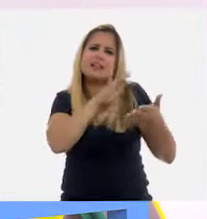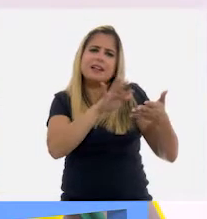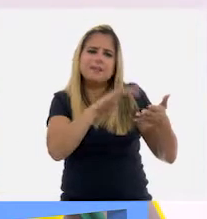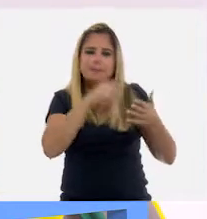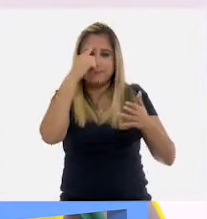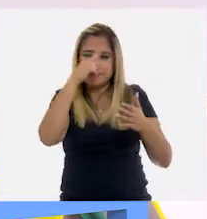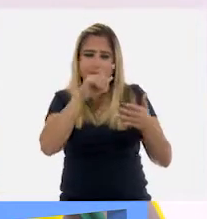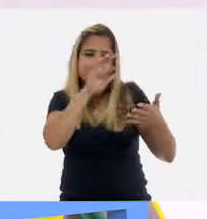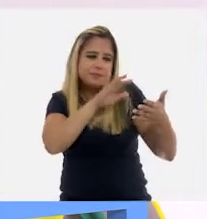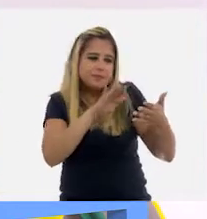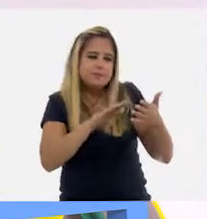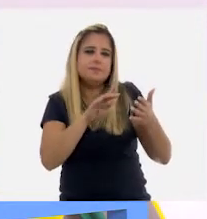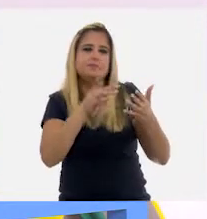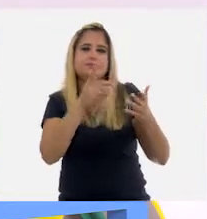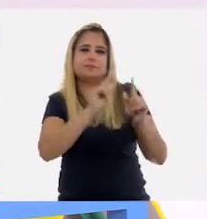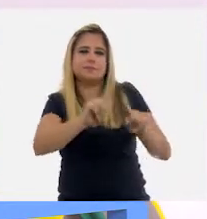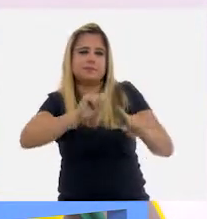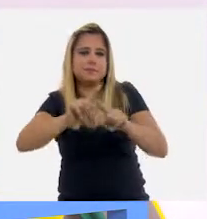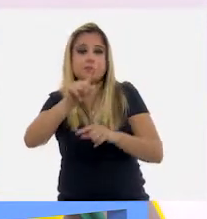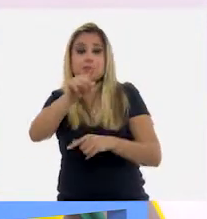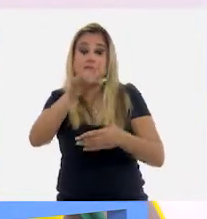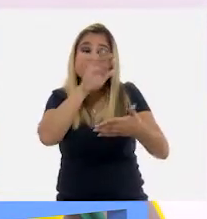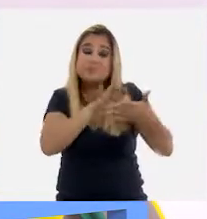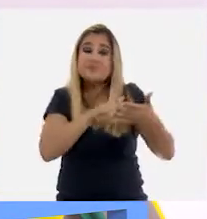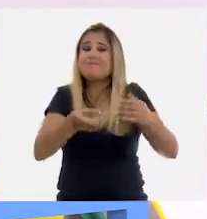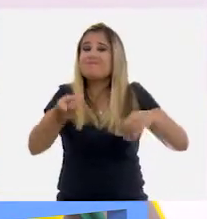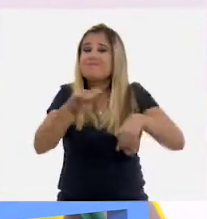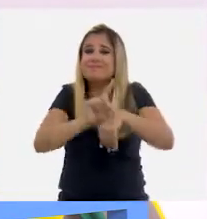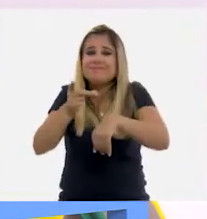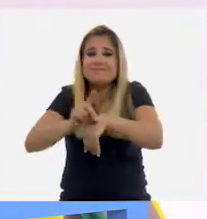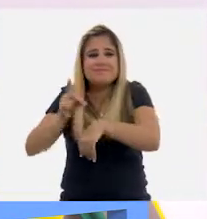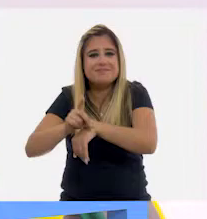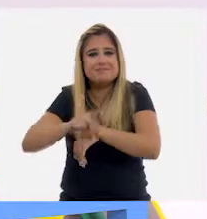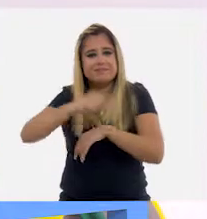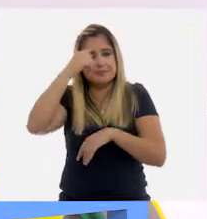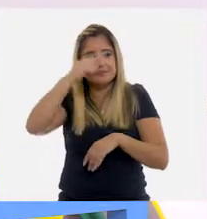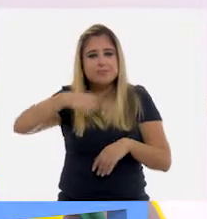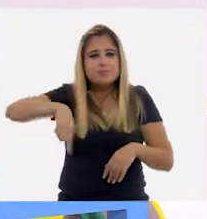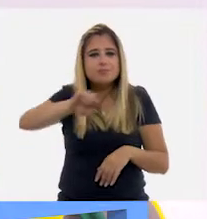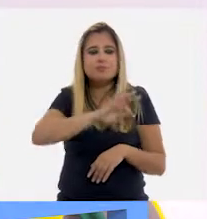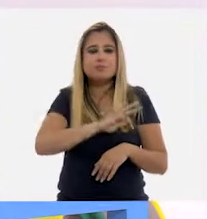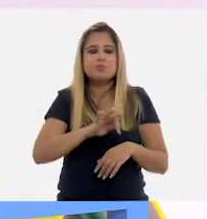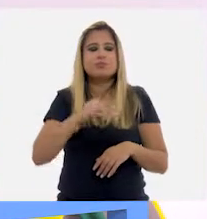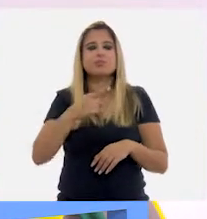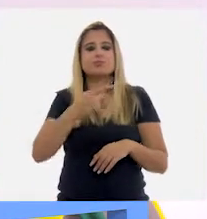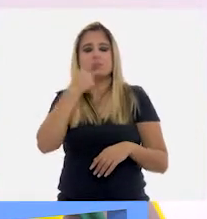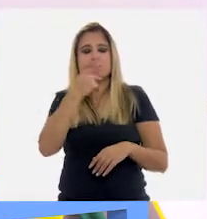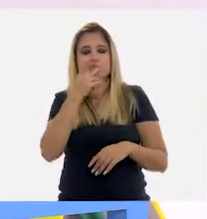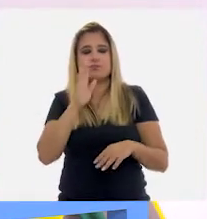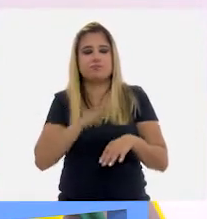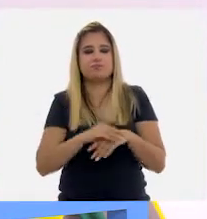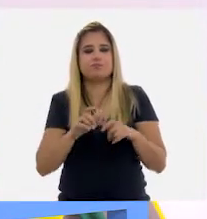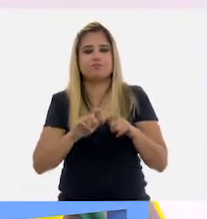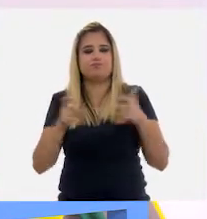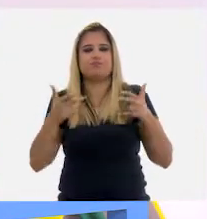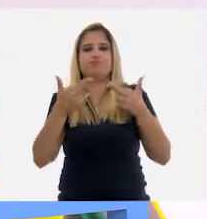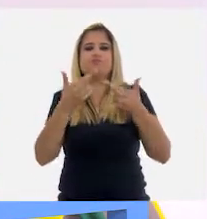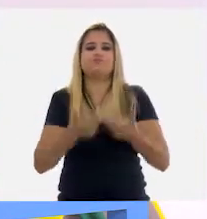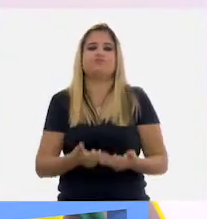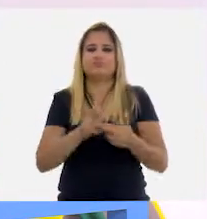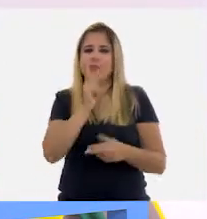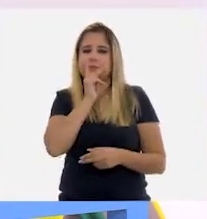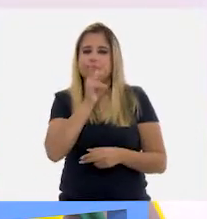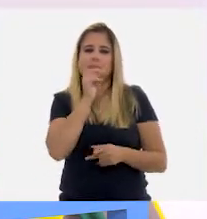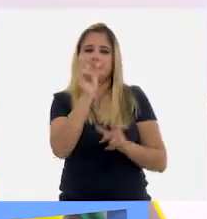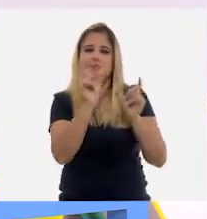para leer. Tenemos que leer diariamente para poder pues ampliar nuestro vocabulario y